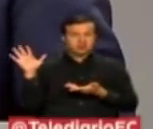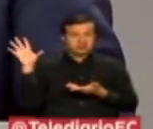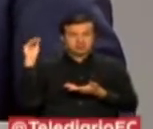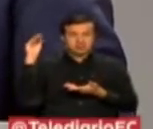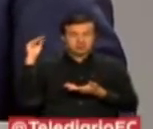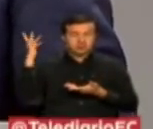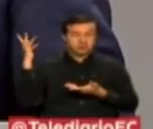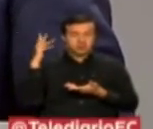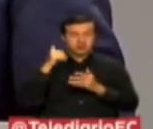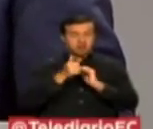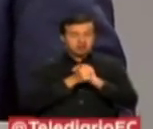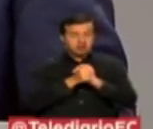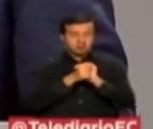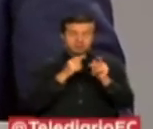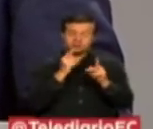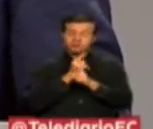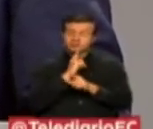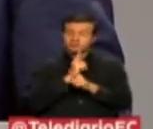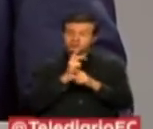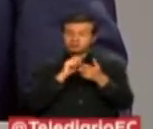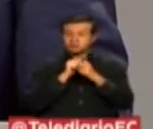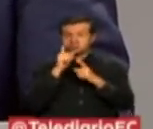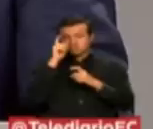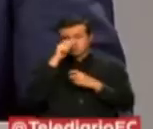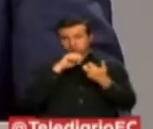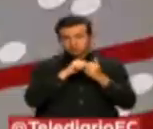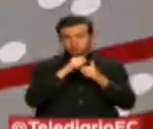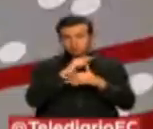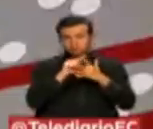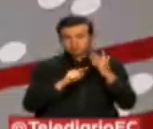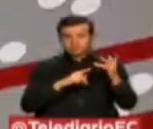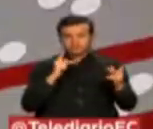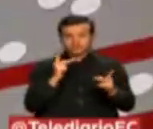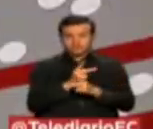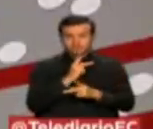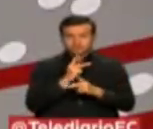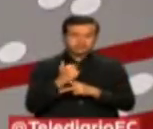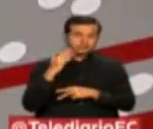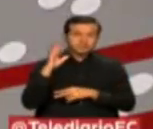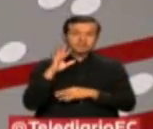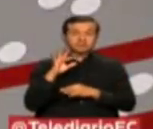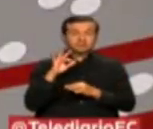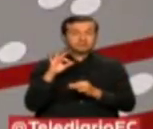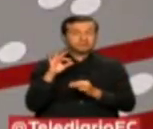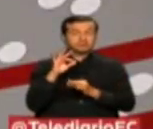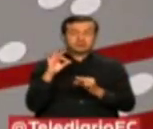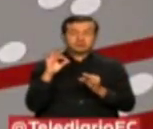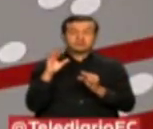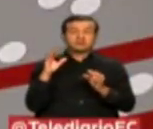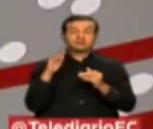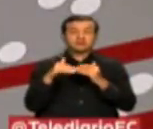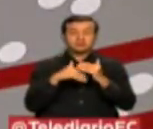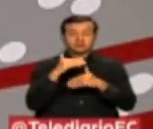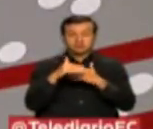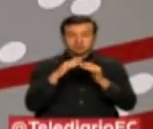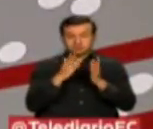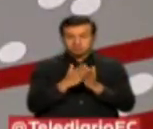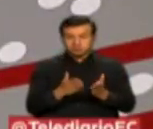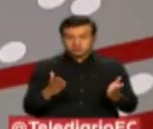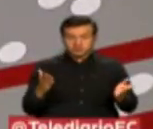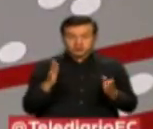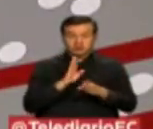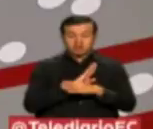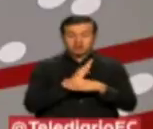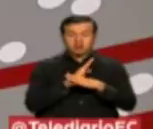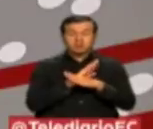de Galápagos que están en peligro frente a esta amenaza? Bueno, una de las más sensibles son los procesos que tienen que ver con